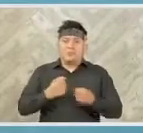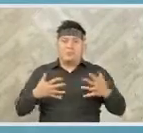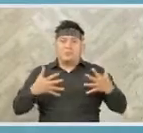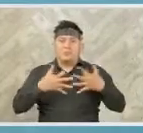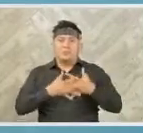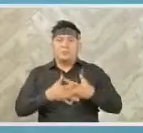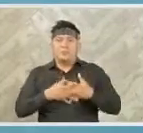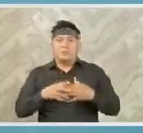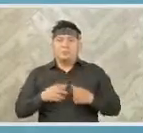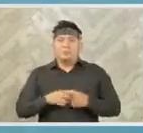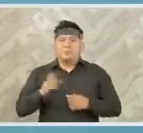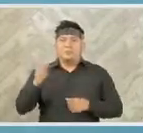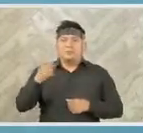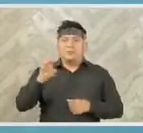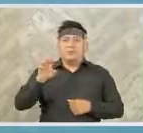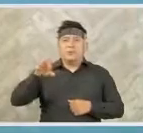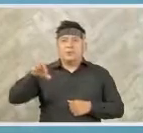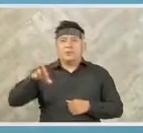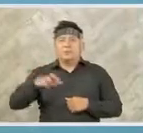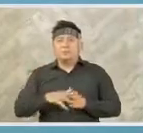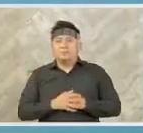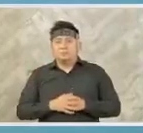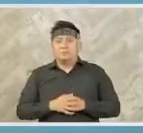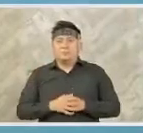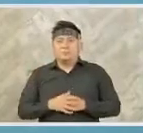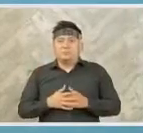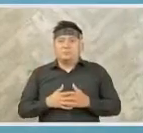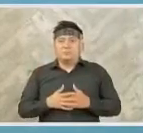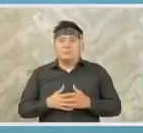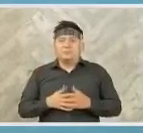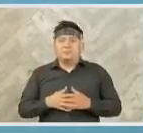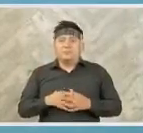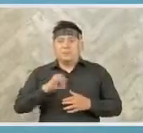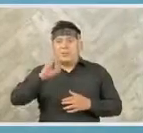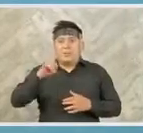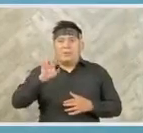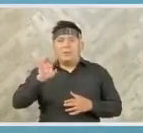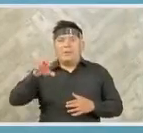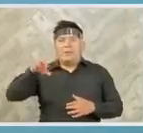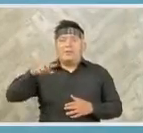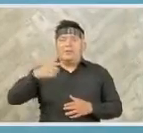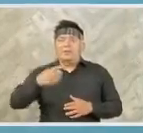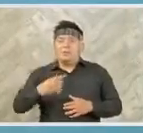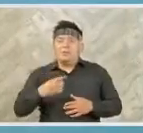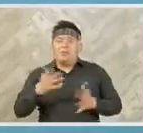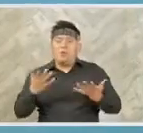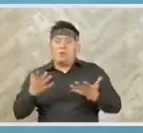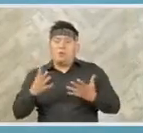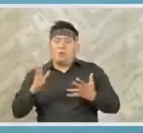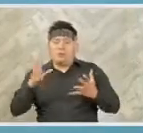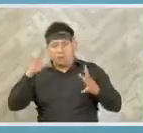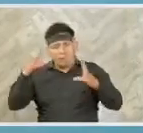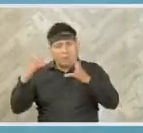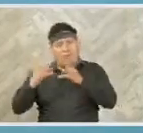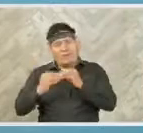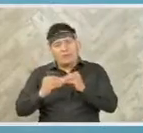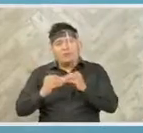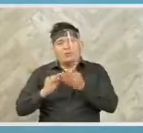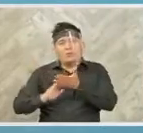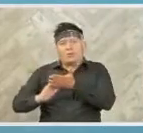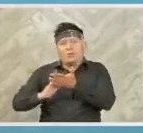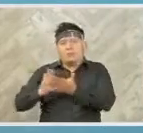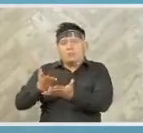JEP. Ellos han participado de muchos escenarios en donde la toma de decisiones se hace con ellos y para ellos, y